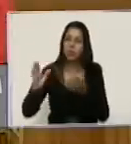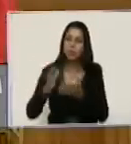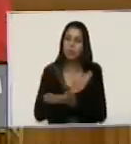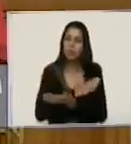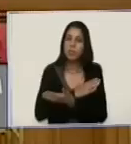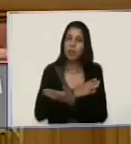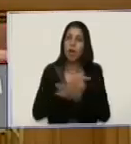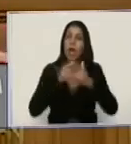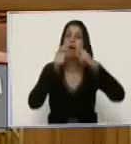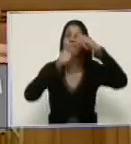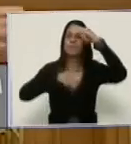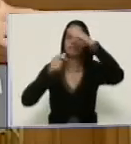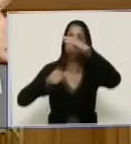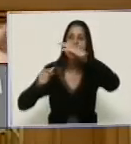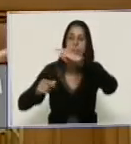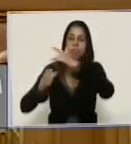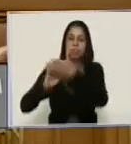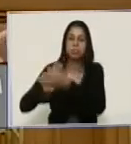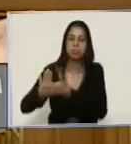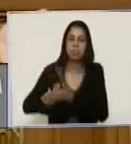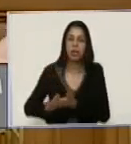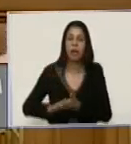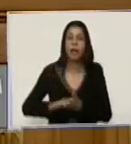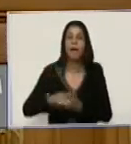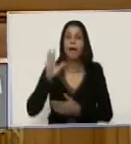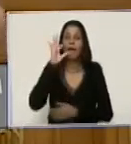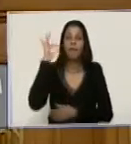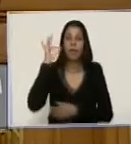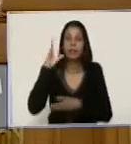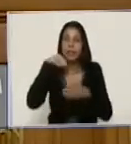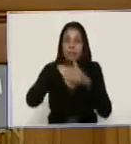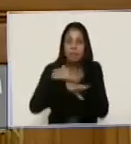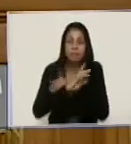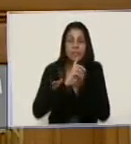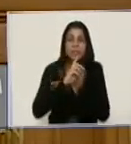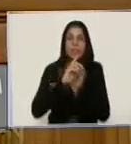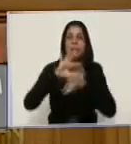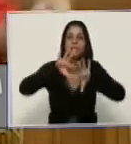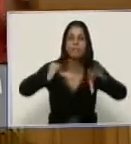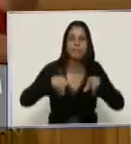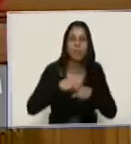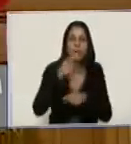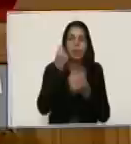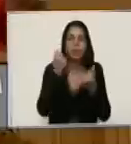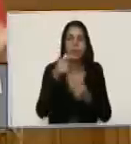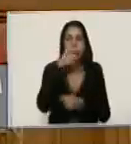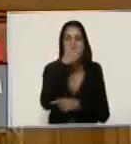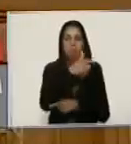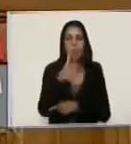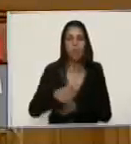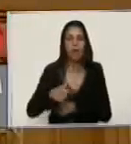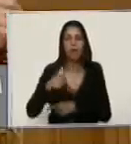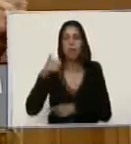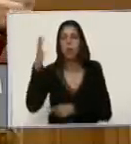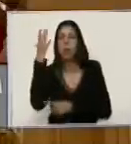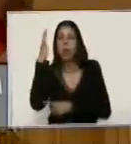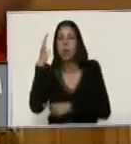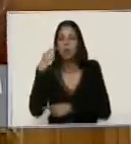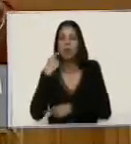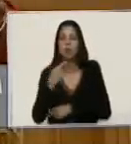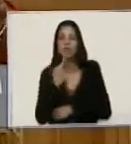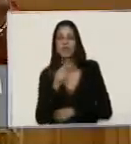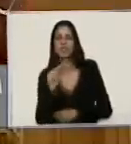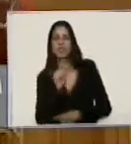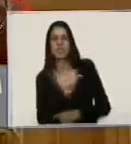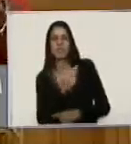bombardearon. Pon tu plata en Francia, y le robaron la plata al pueblo de Libia. Entonces, esos ladrones le van a decir a